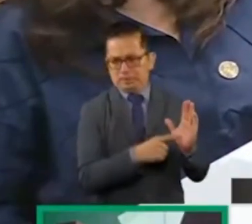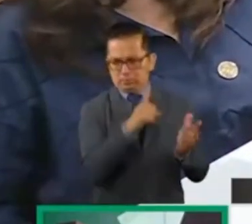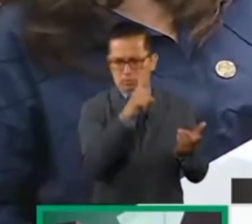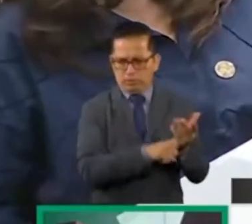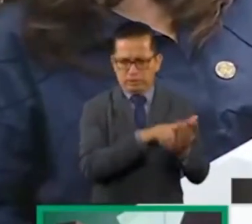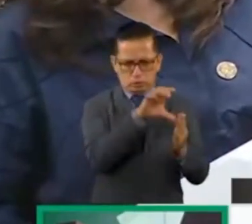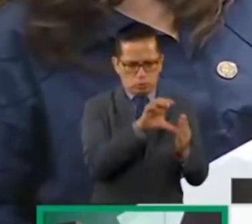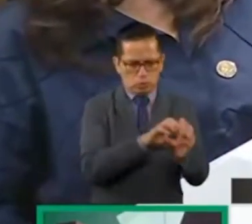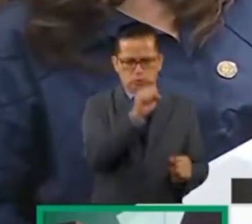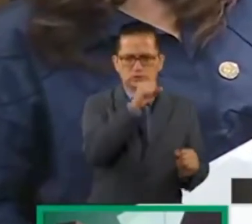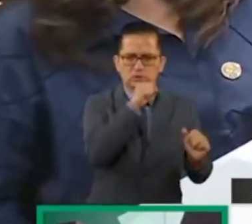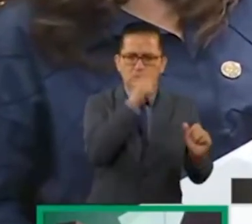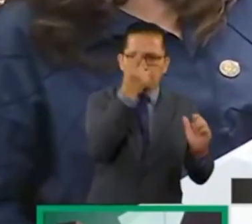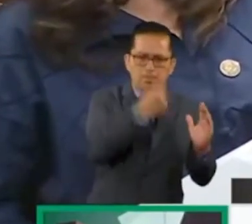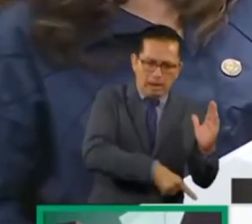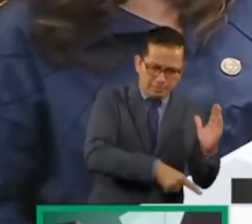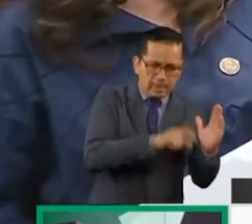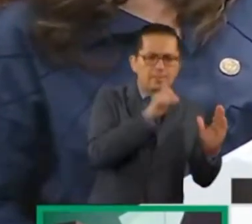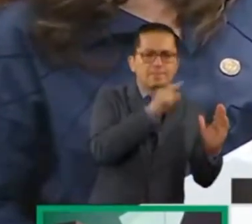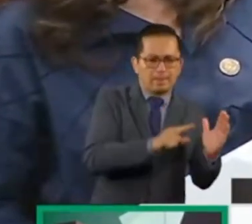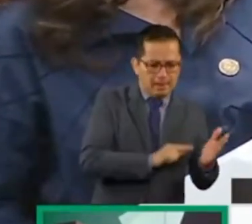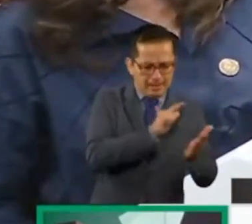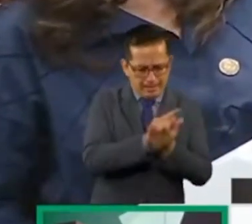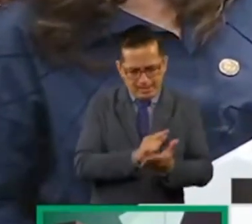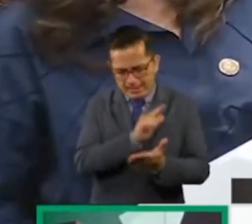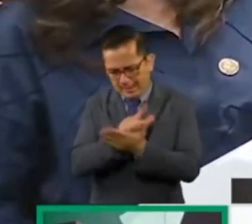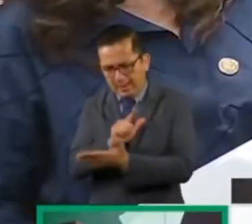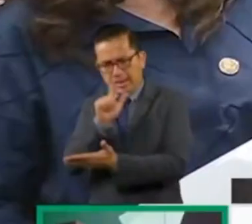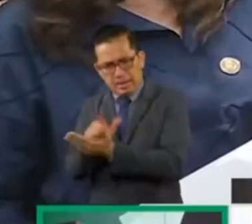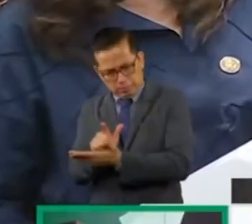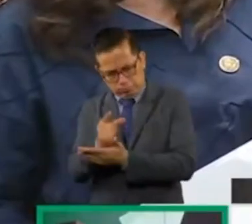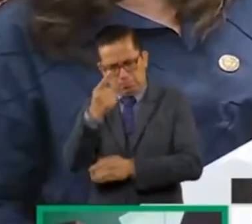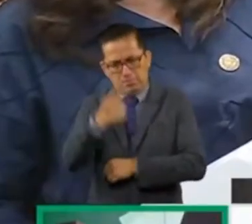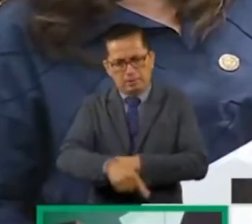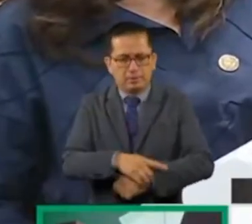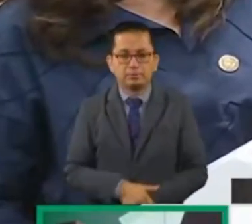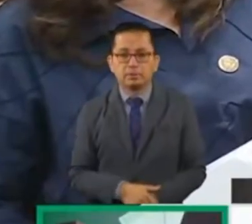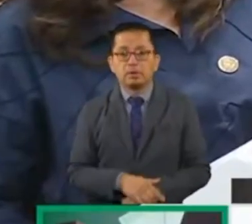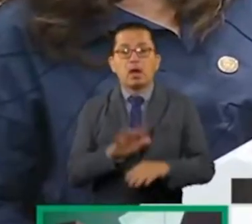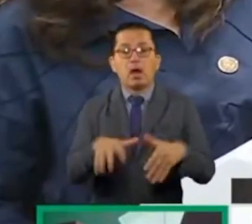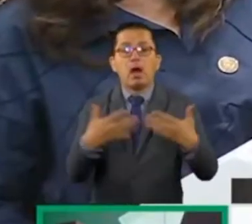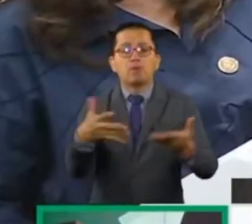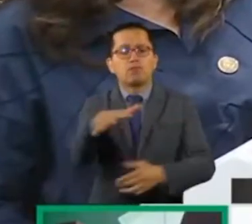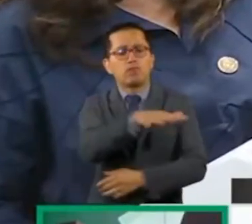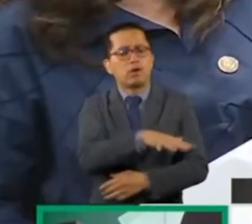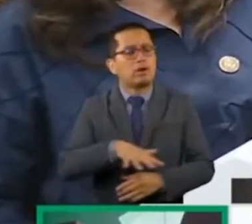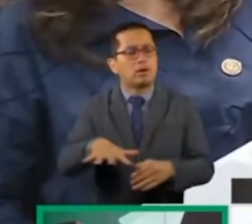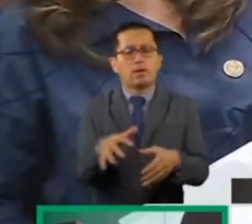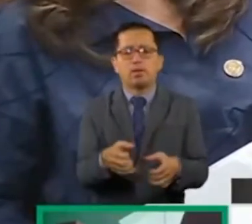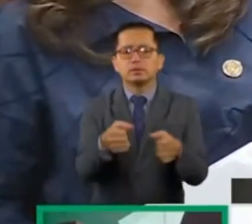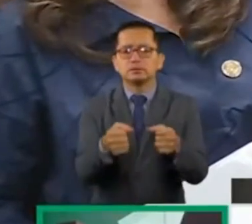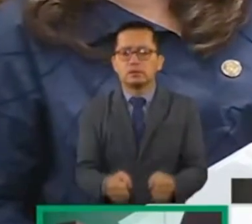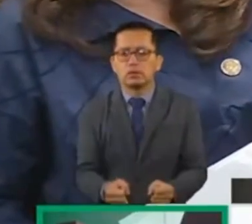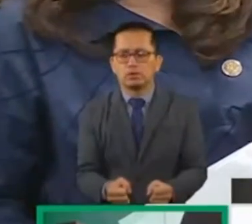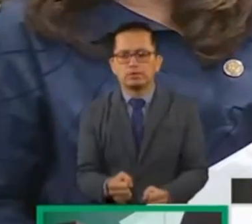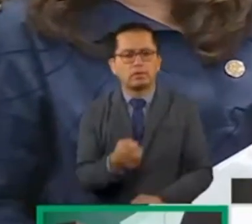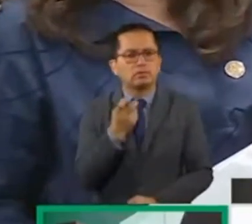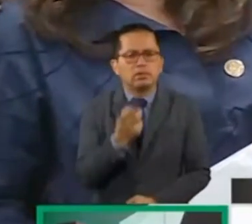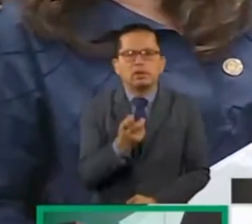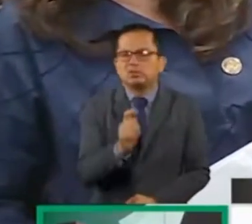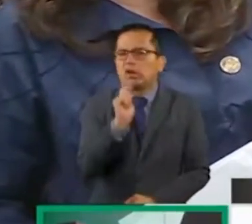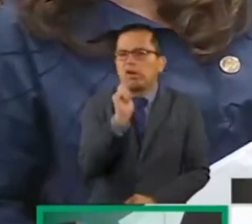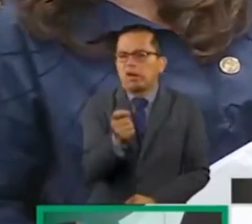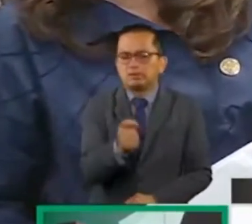Constitución y las leyes en la materia. La seguridad pública comprende la prevención,